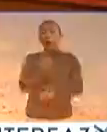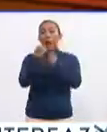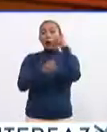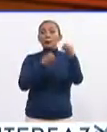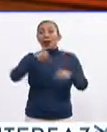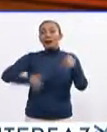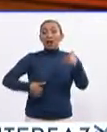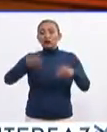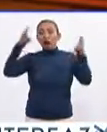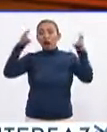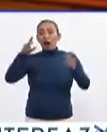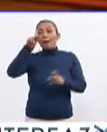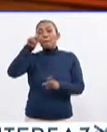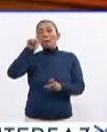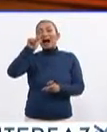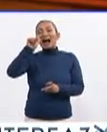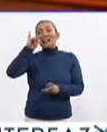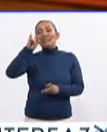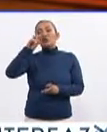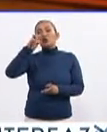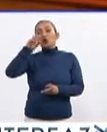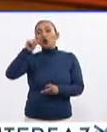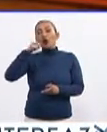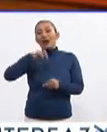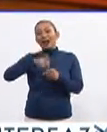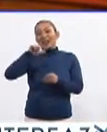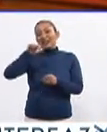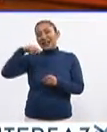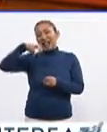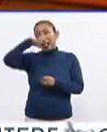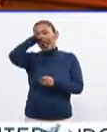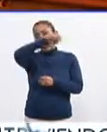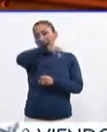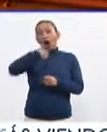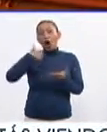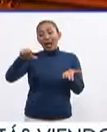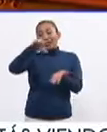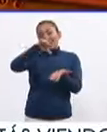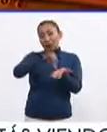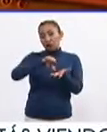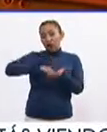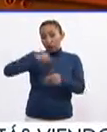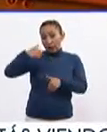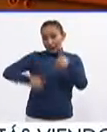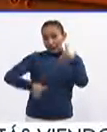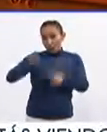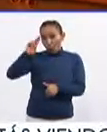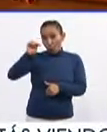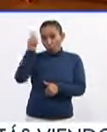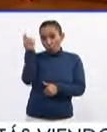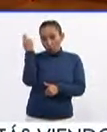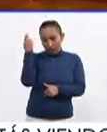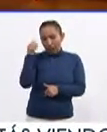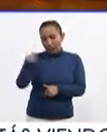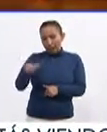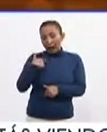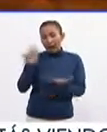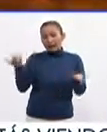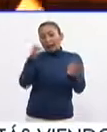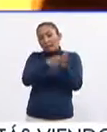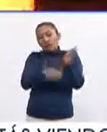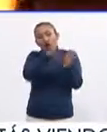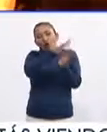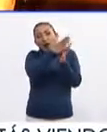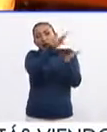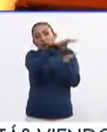La obra de teatro Palinuro en la escalera se presentó nuevamente ahora en el Centro Universitario de Teatro de la UNAM. Es la versión teatral de un capítulo